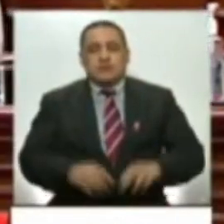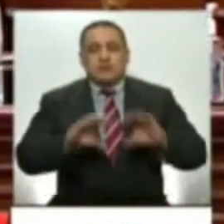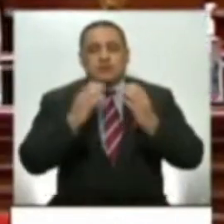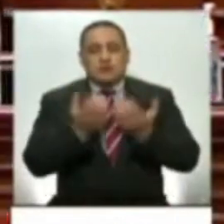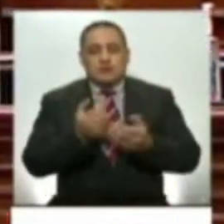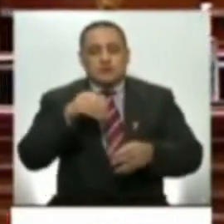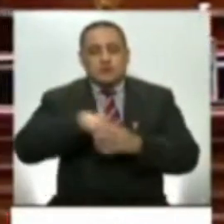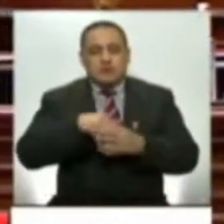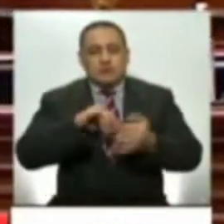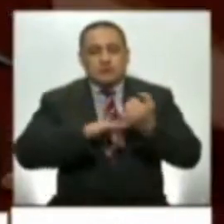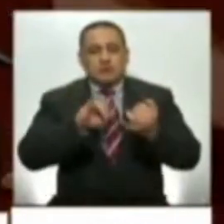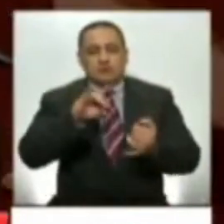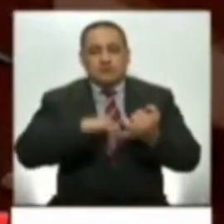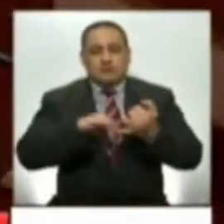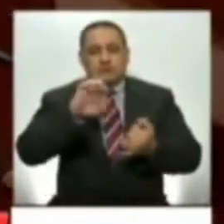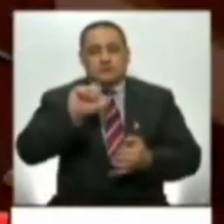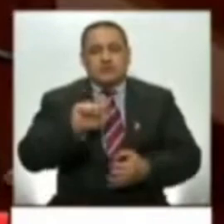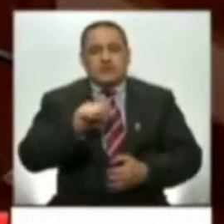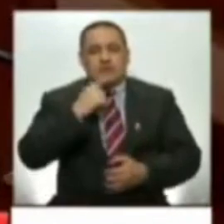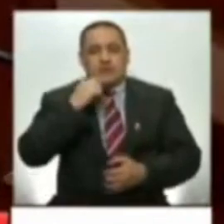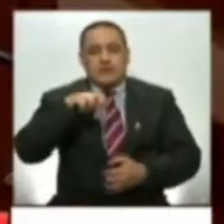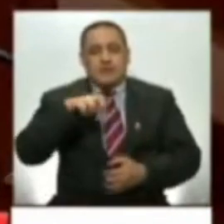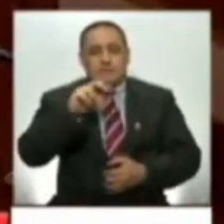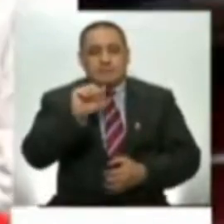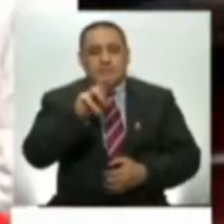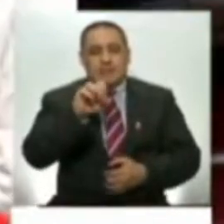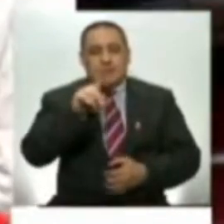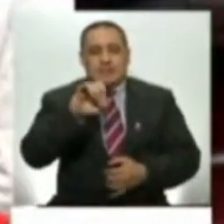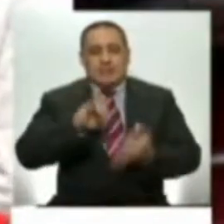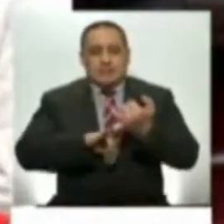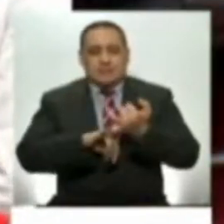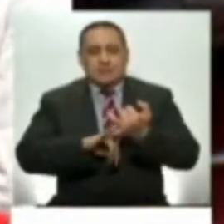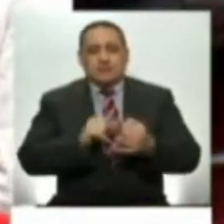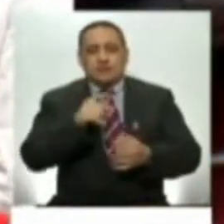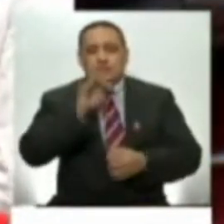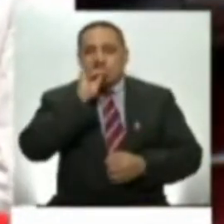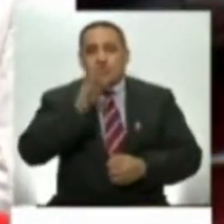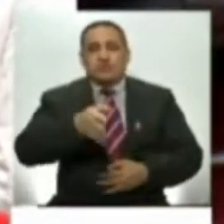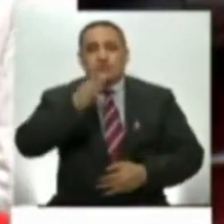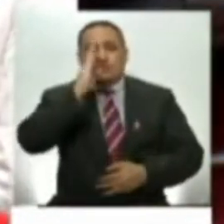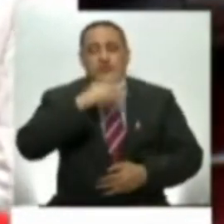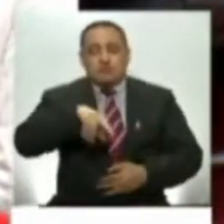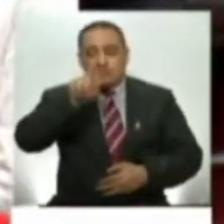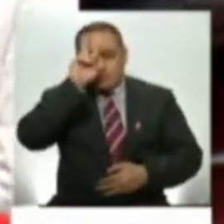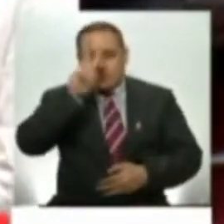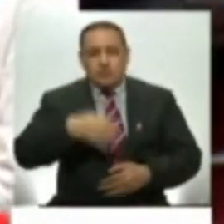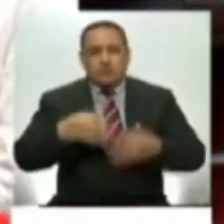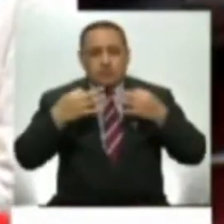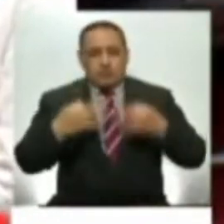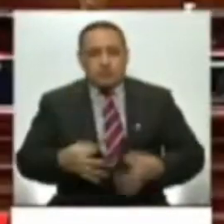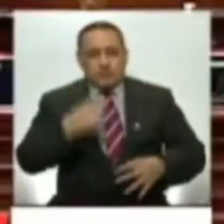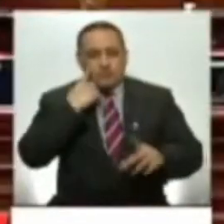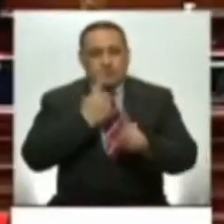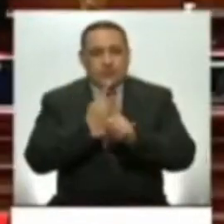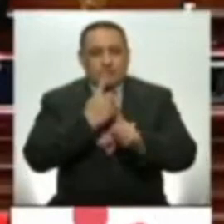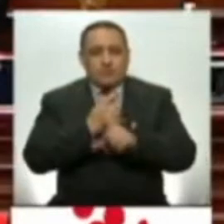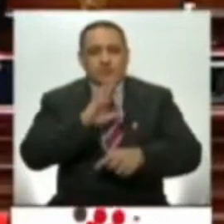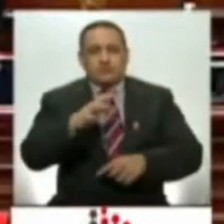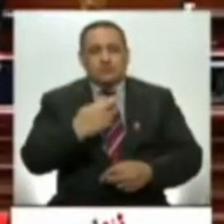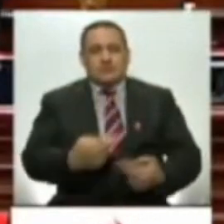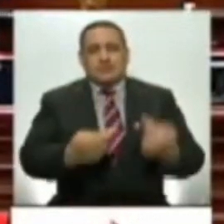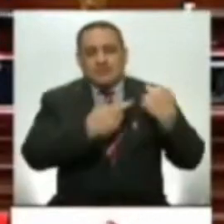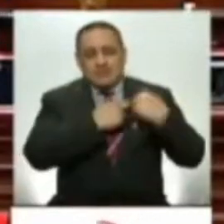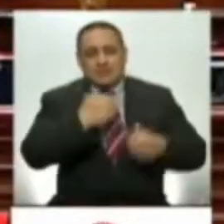Congresista electa Susel Ana María Paredes Pique, ¿jura usted por Dios y por la patria cumplir fielmente sus